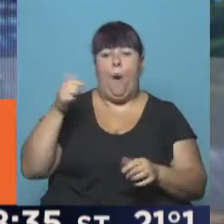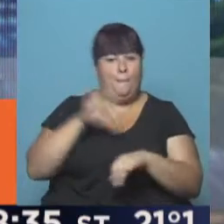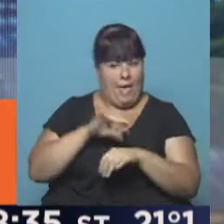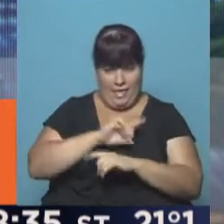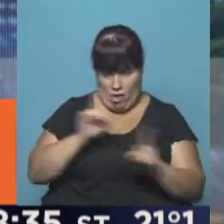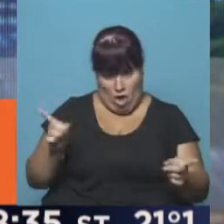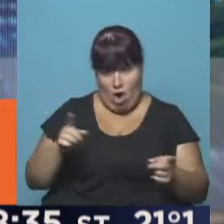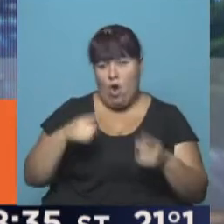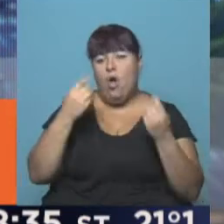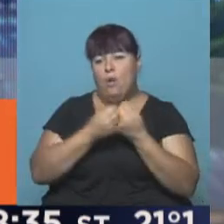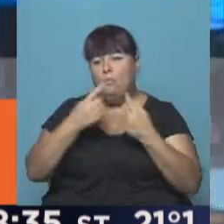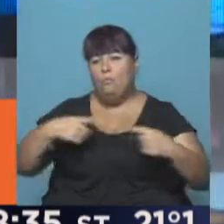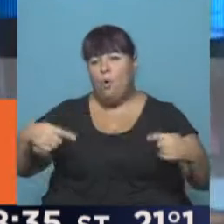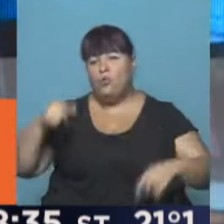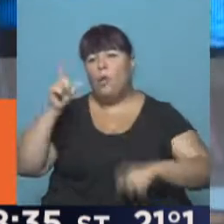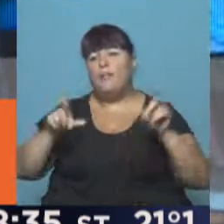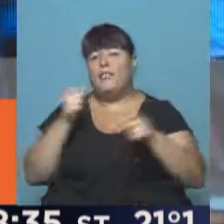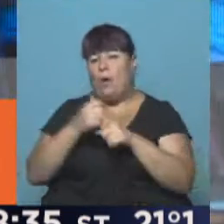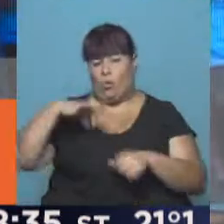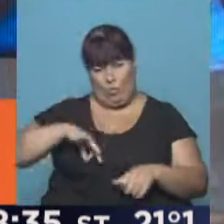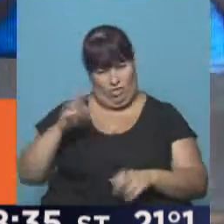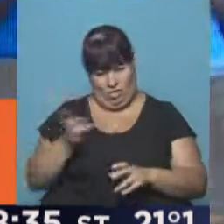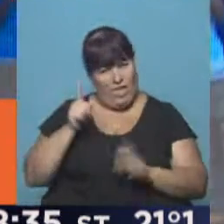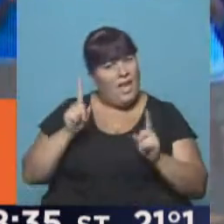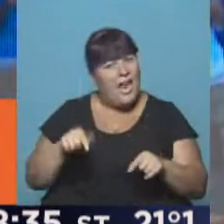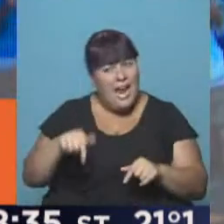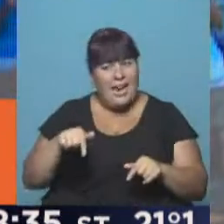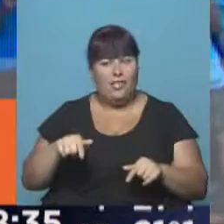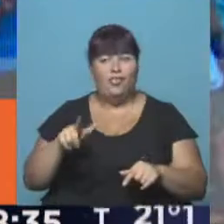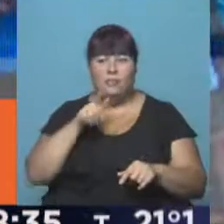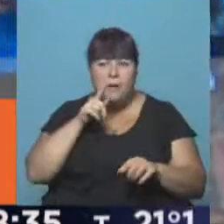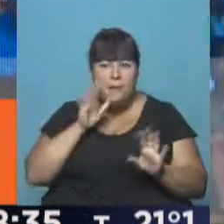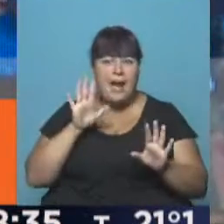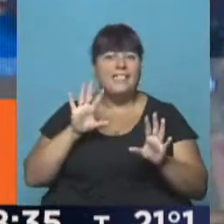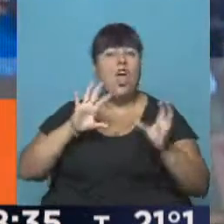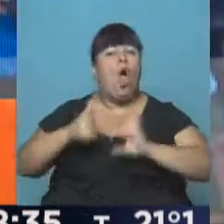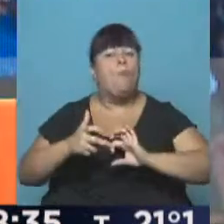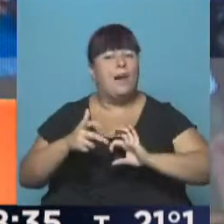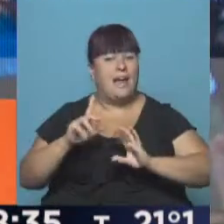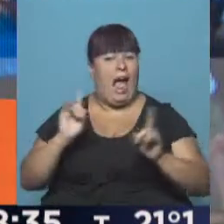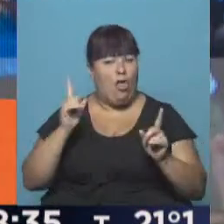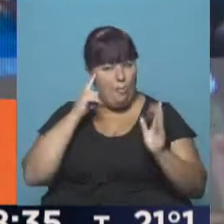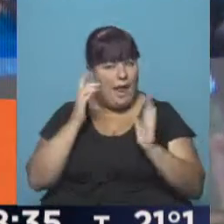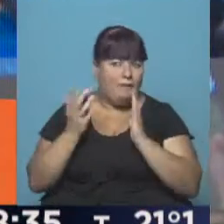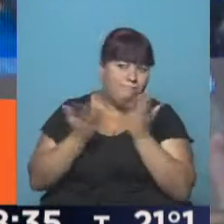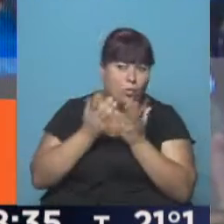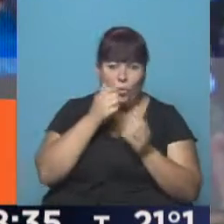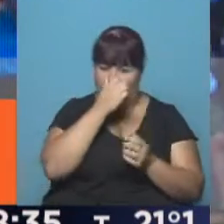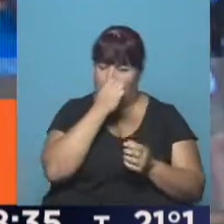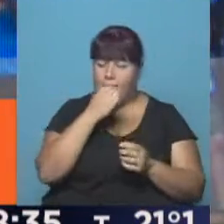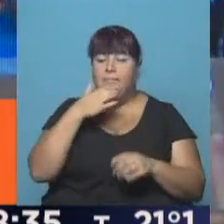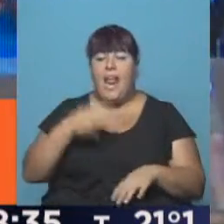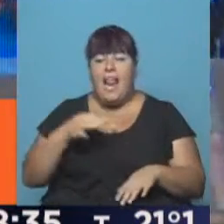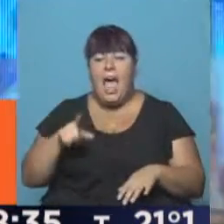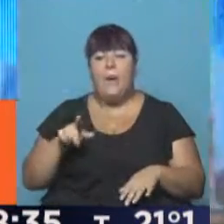médicos y muchos otros trabajadores esta es una situación me parece compleja analizar lo cierto